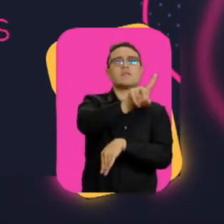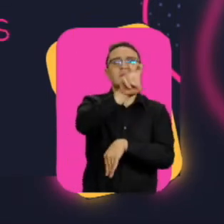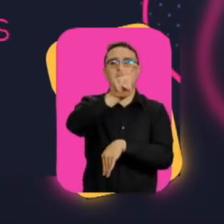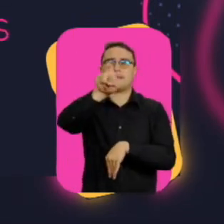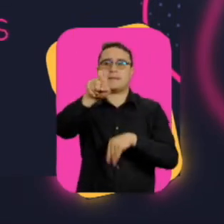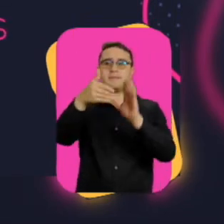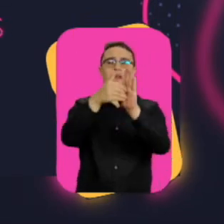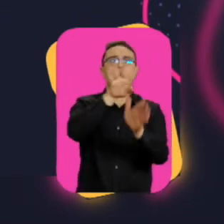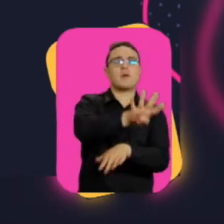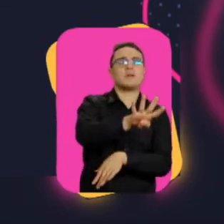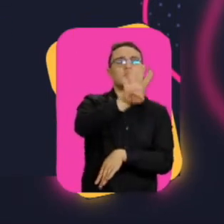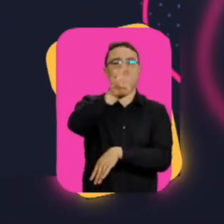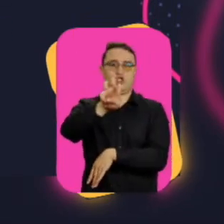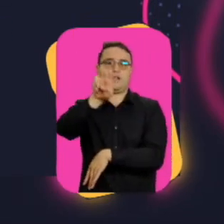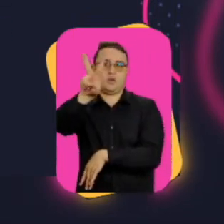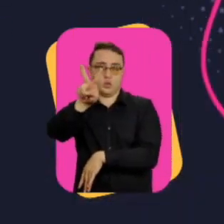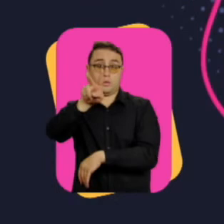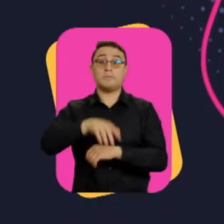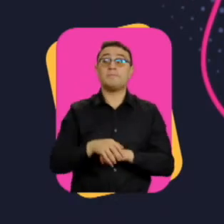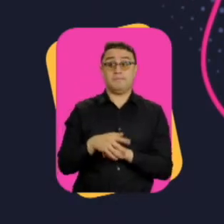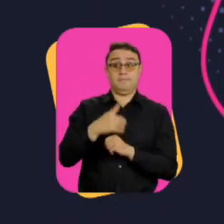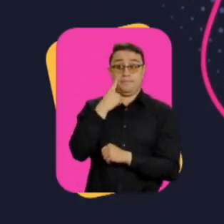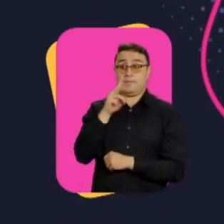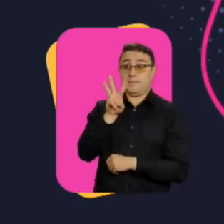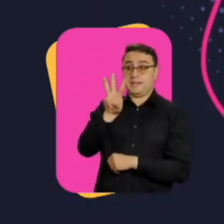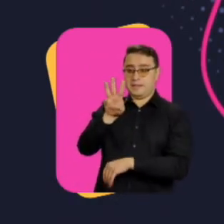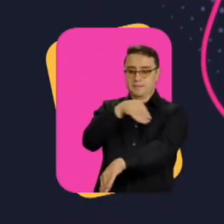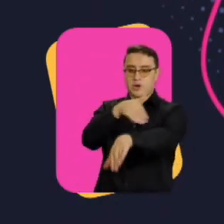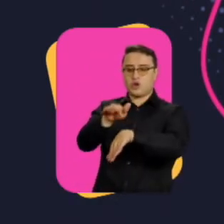4.176.482 interacciones. De ellas,